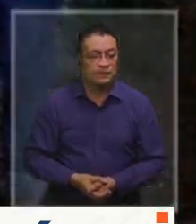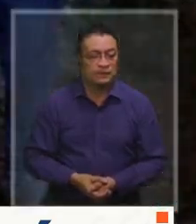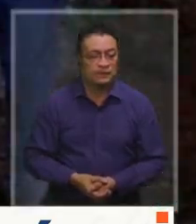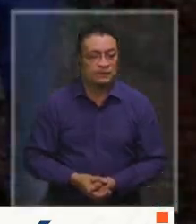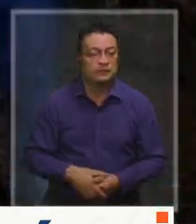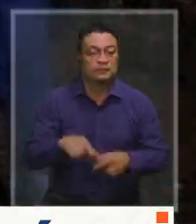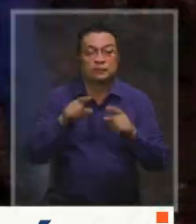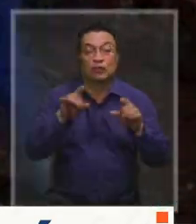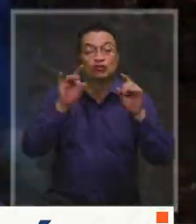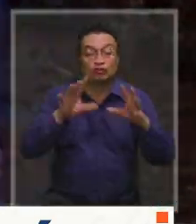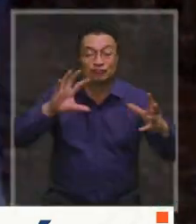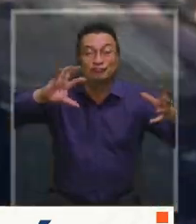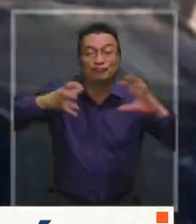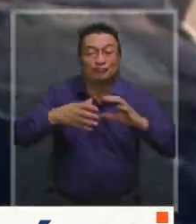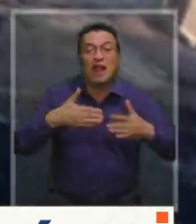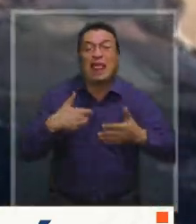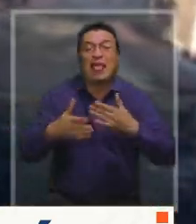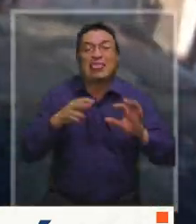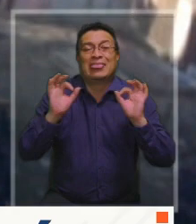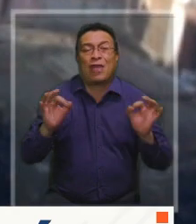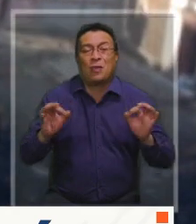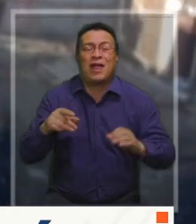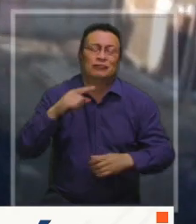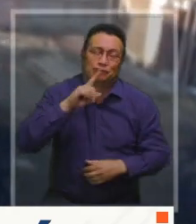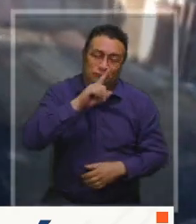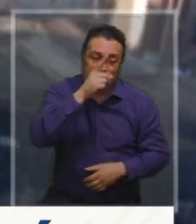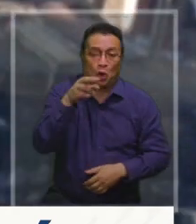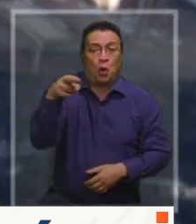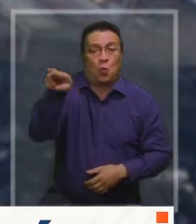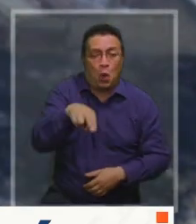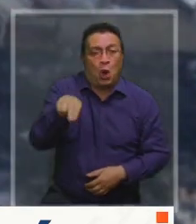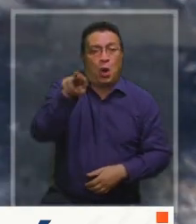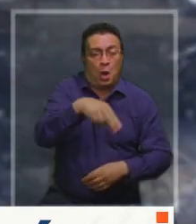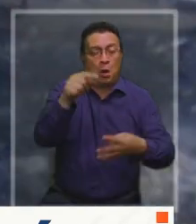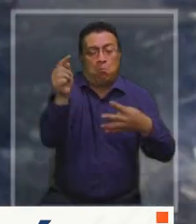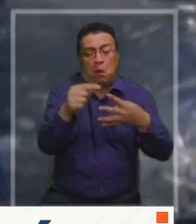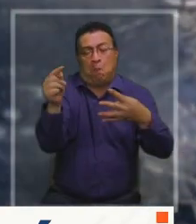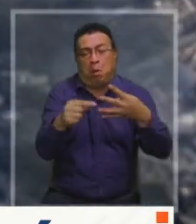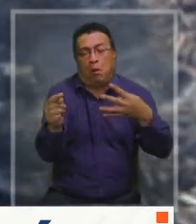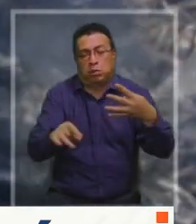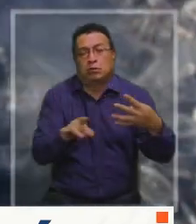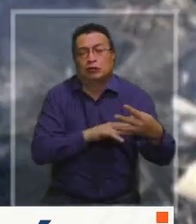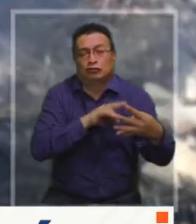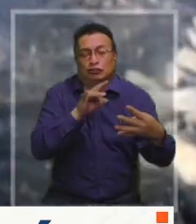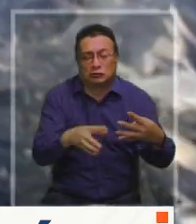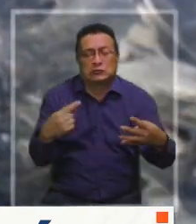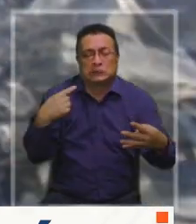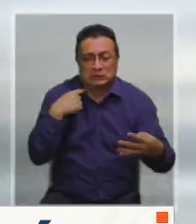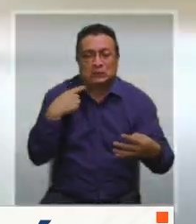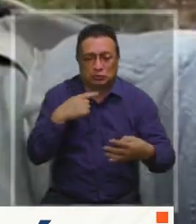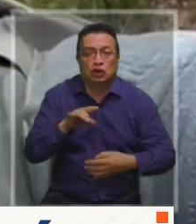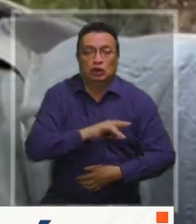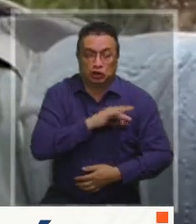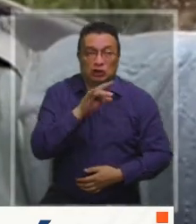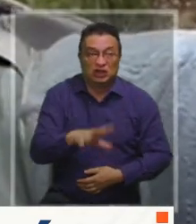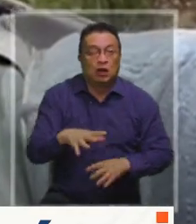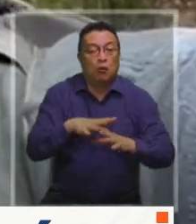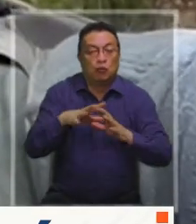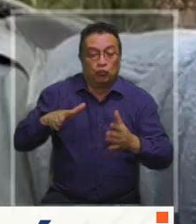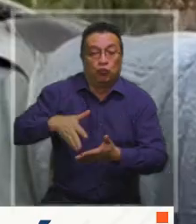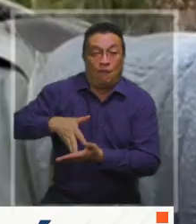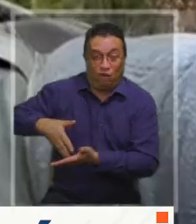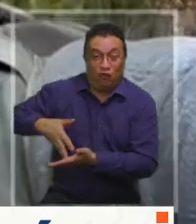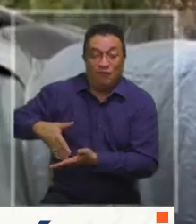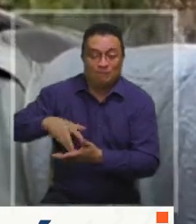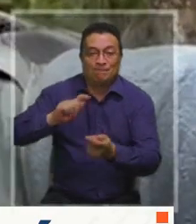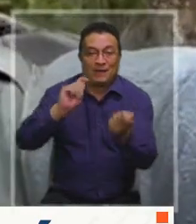Desastres naturales que nos han llevado una y otra vez a levantarnos ante la adversidad. Chile es un país altamente vulnerable al cambio